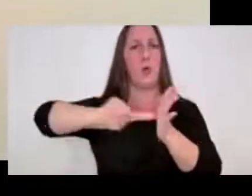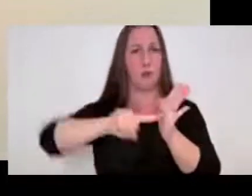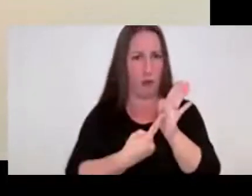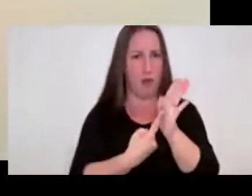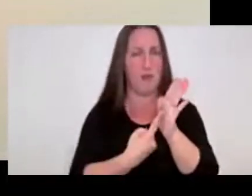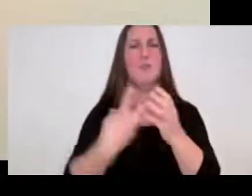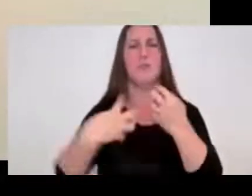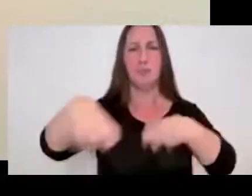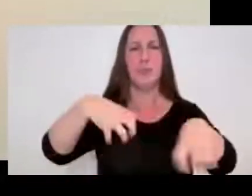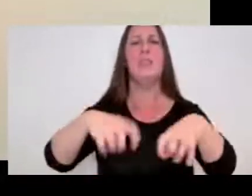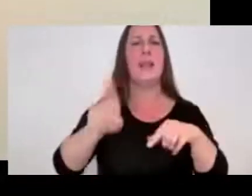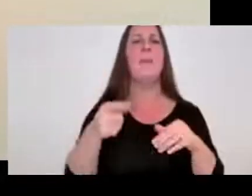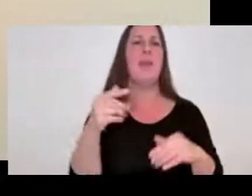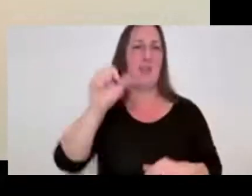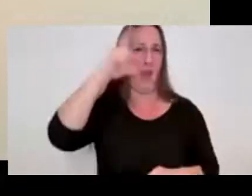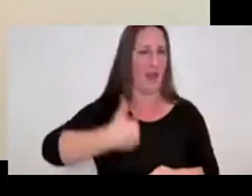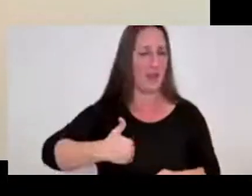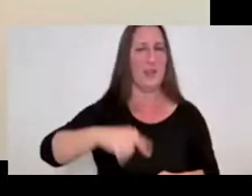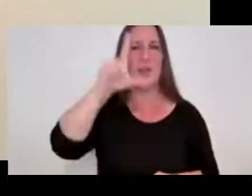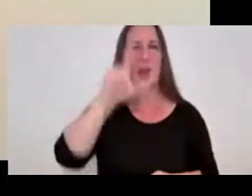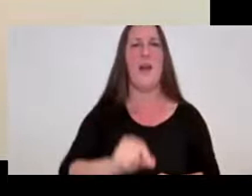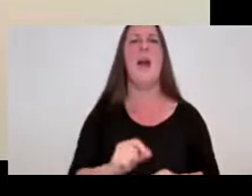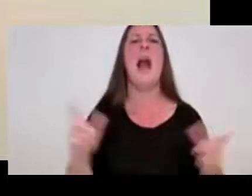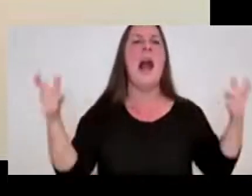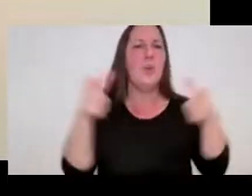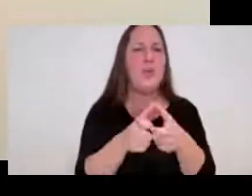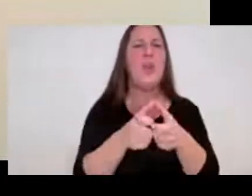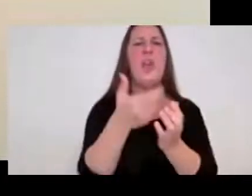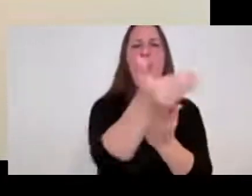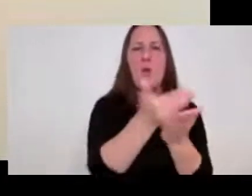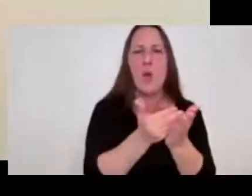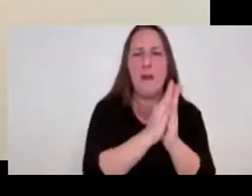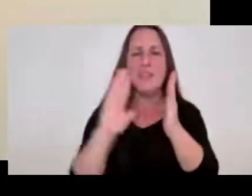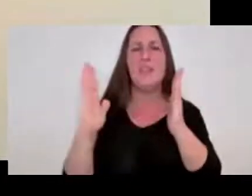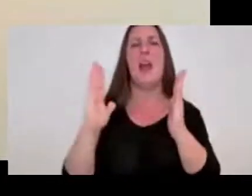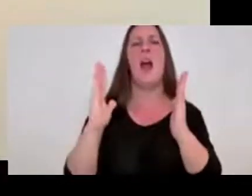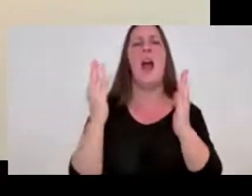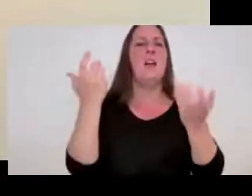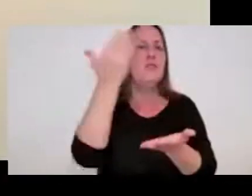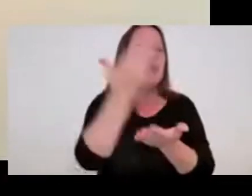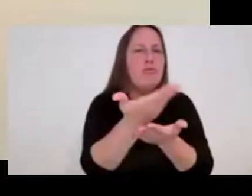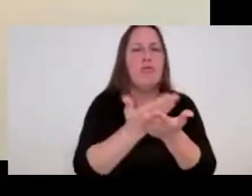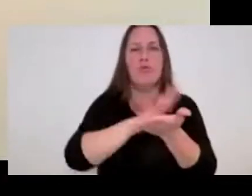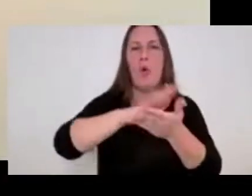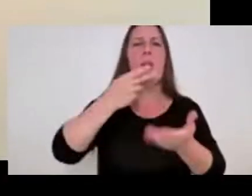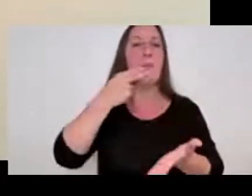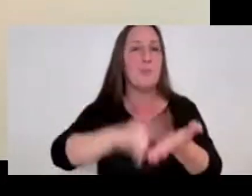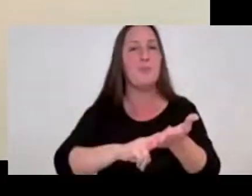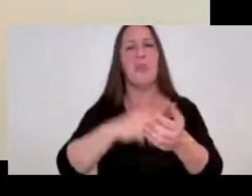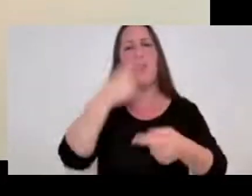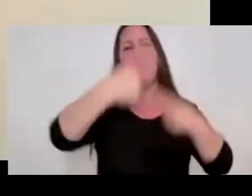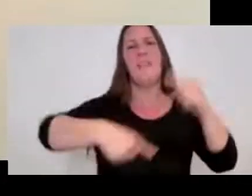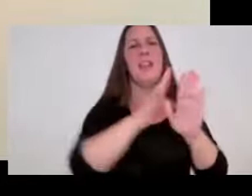interior del país, auditoría de bibliografía y artículos de la especialidad impositiva, publicadas en diversas